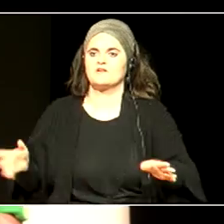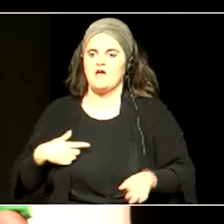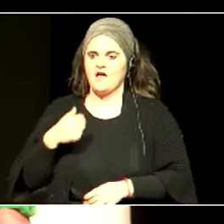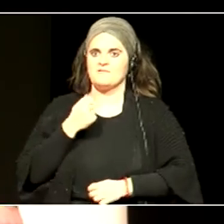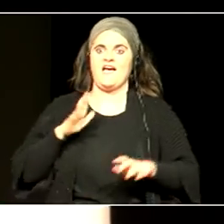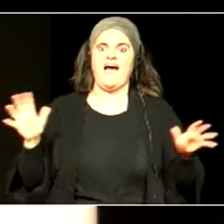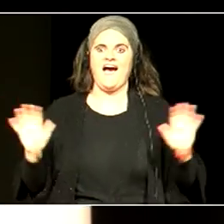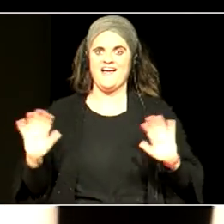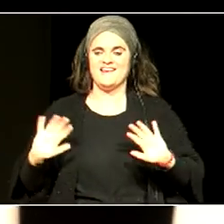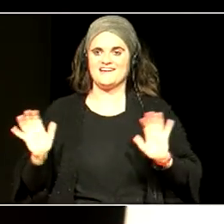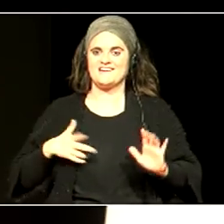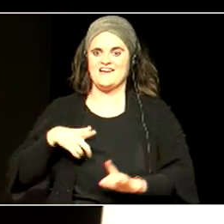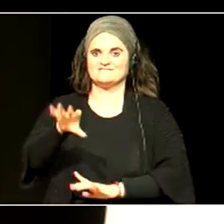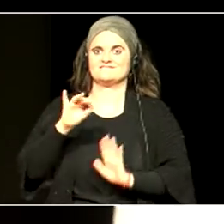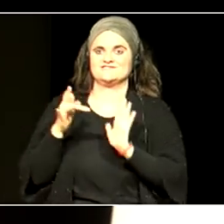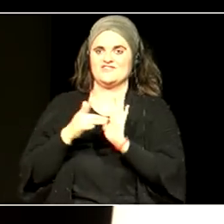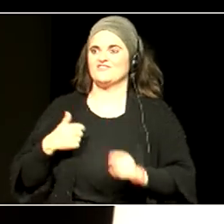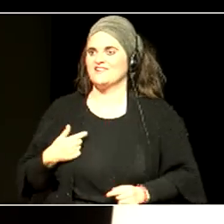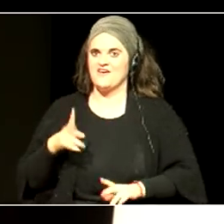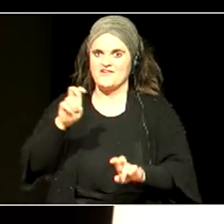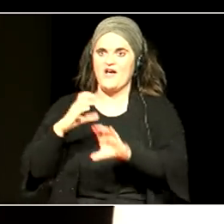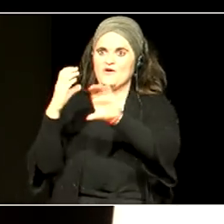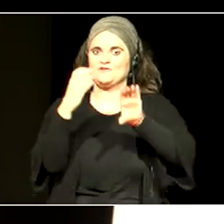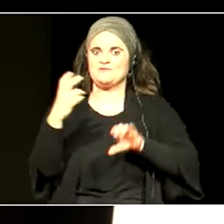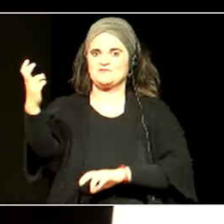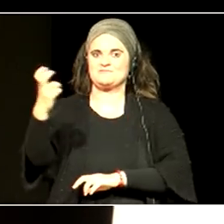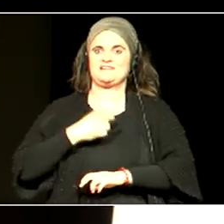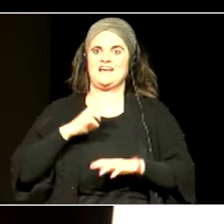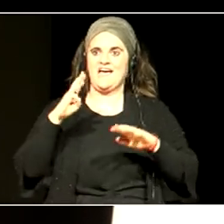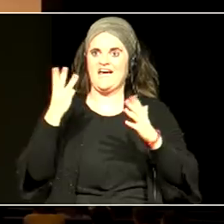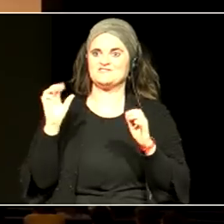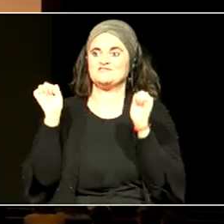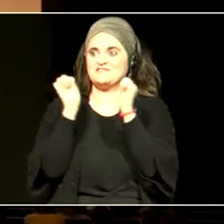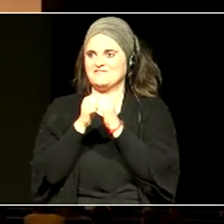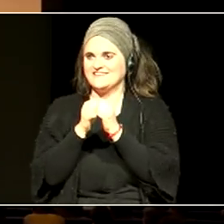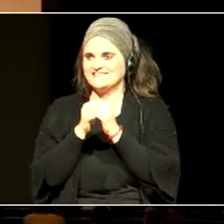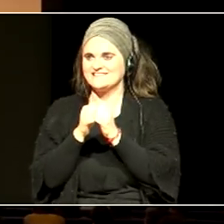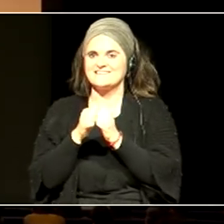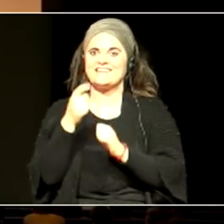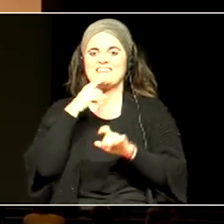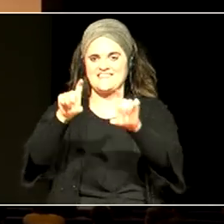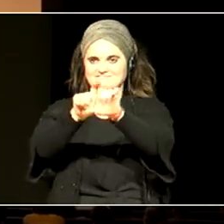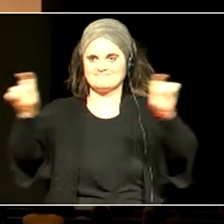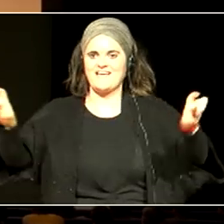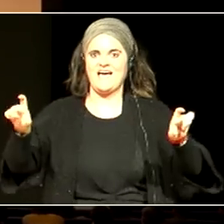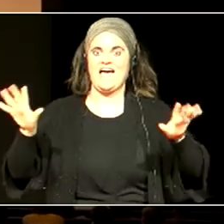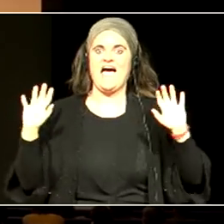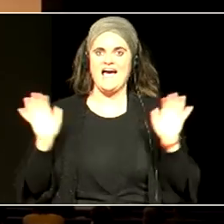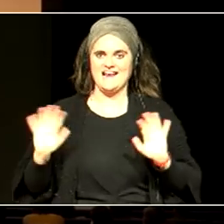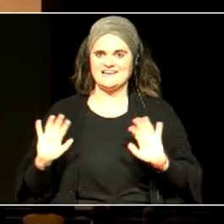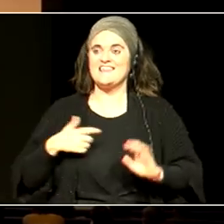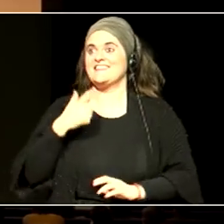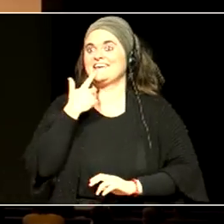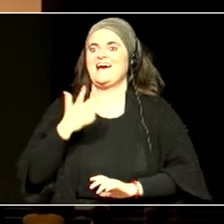alegría y yo cuando viene ese autobús a las 20 que pone alegría digo